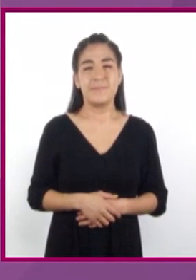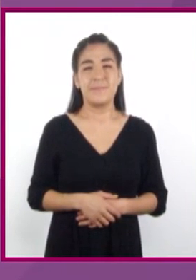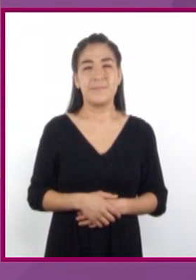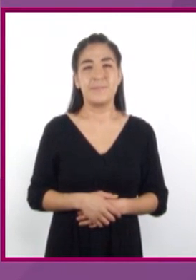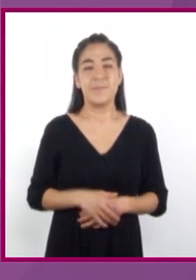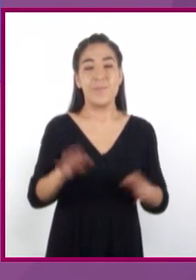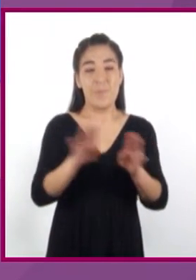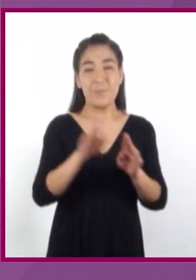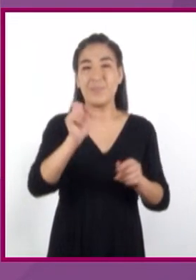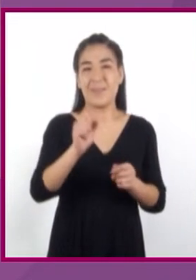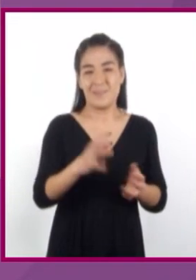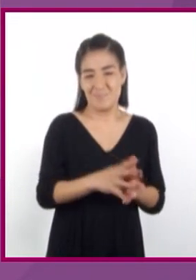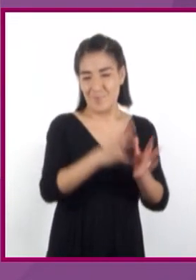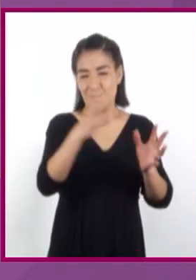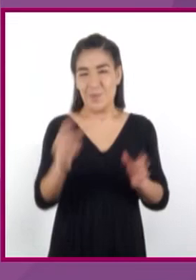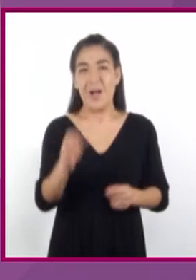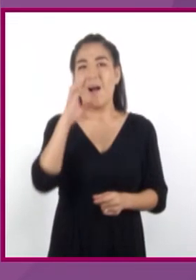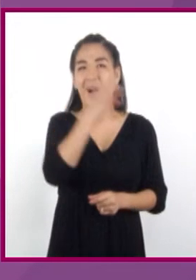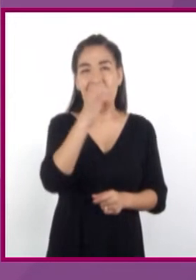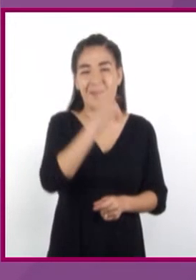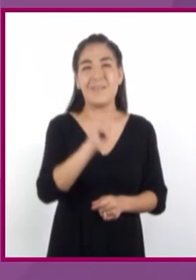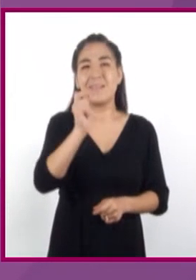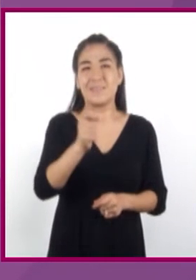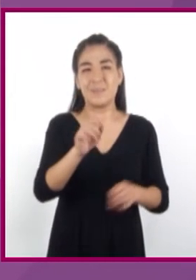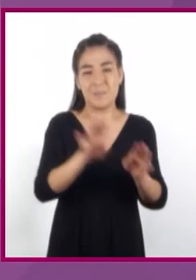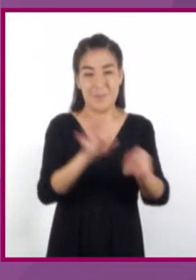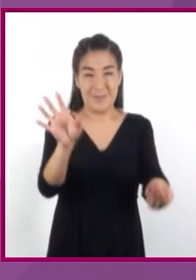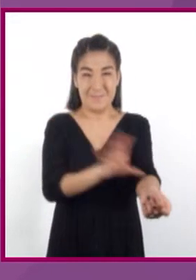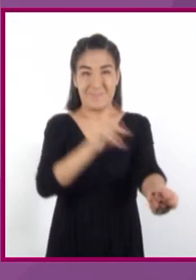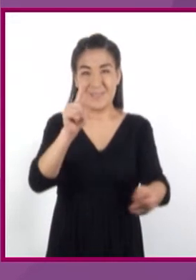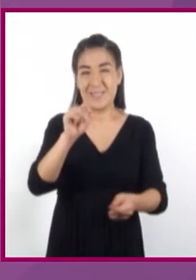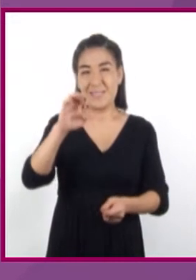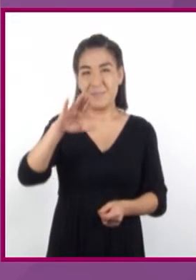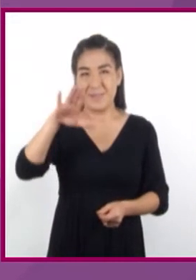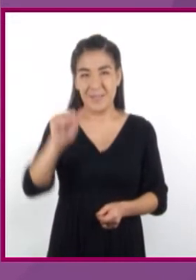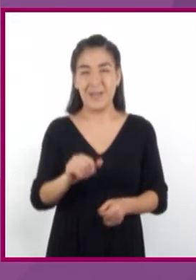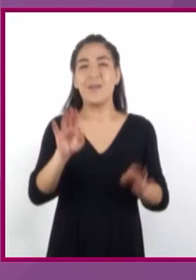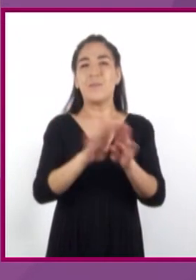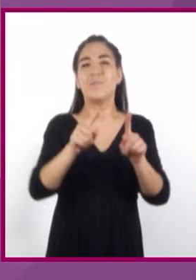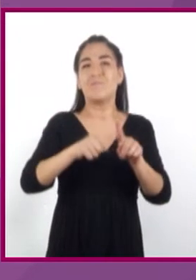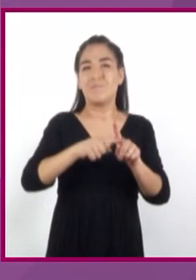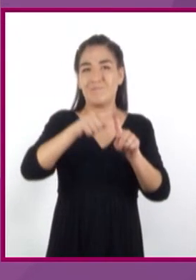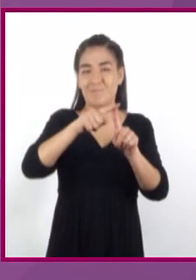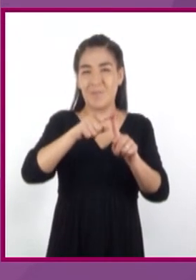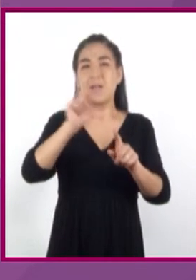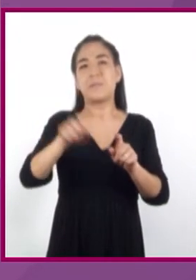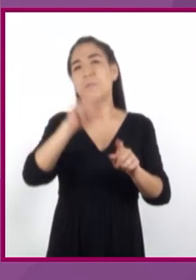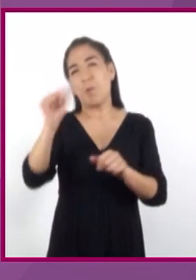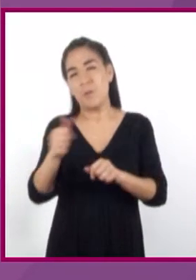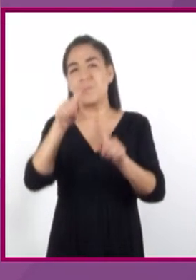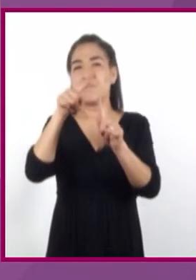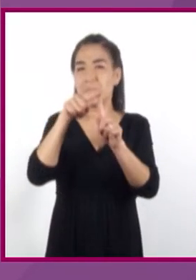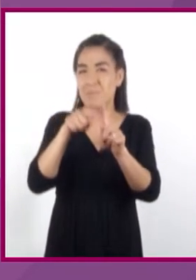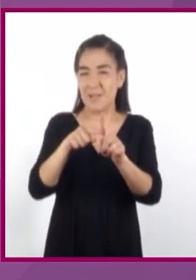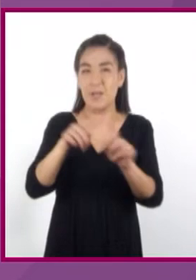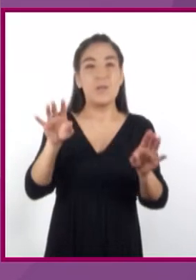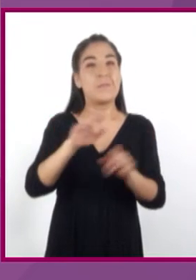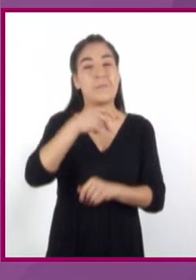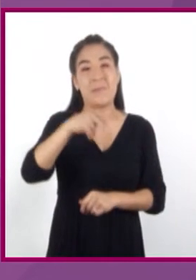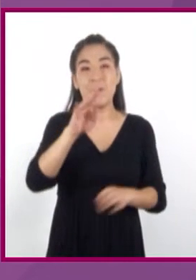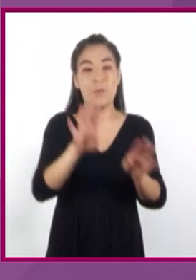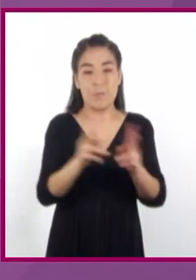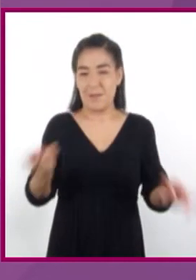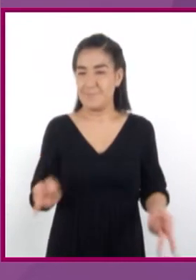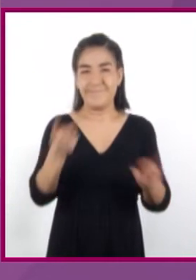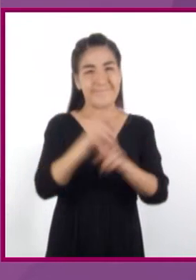La transferencia de calor es el paso de energía térmica desde un cuerpo de mayor temperatura a otro de menor, nunca de manera